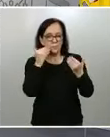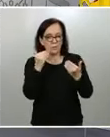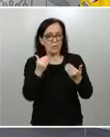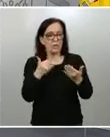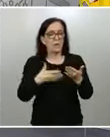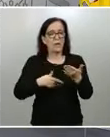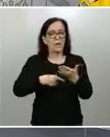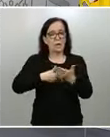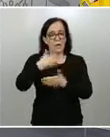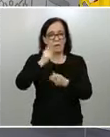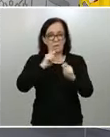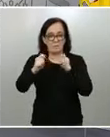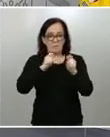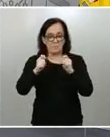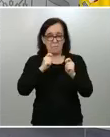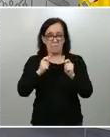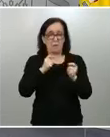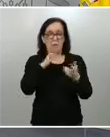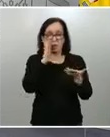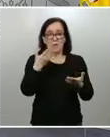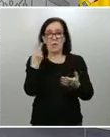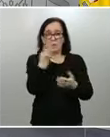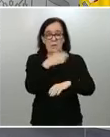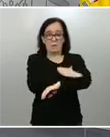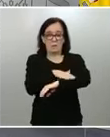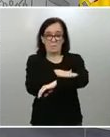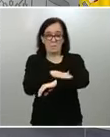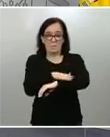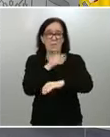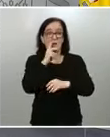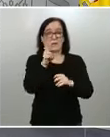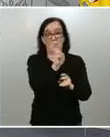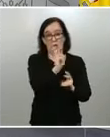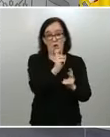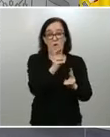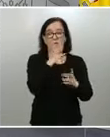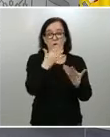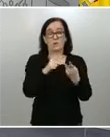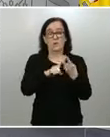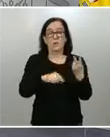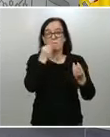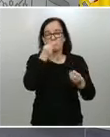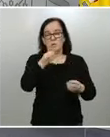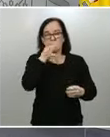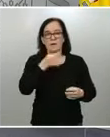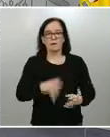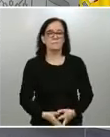intervenido gracias también a los ministros por su comparecencia salvador y ya y josé luís ábalos buenas tardes